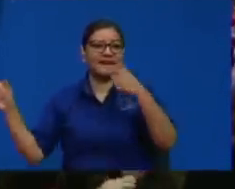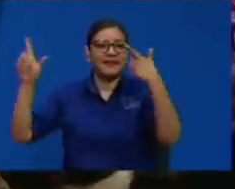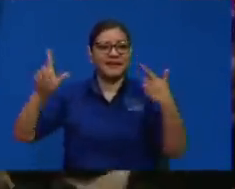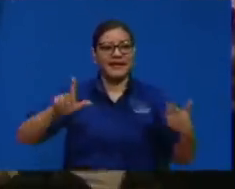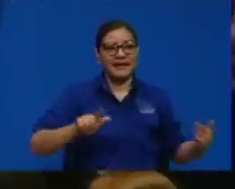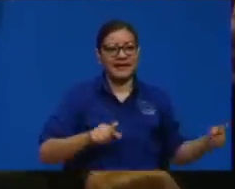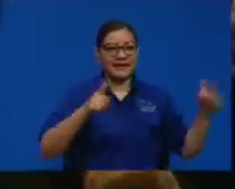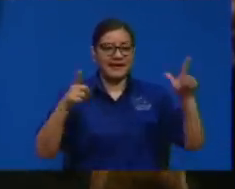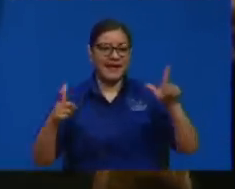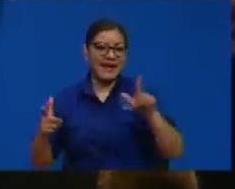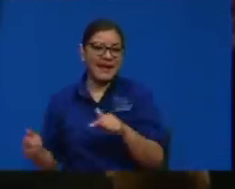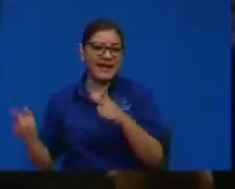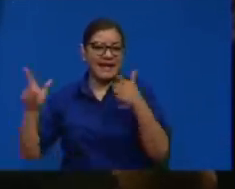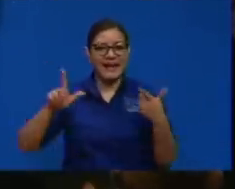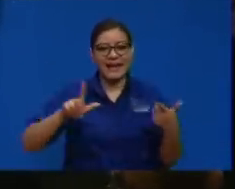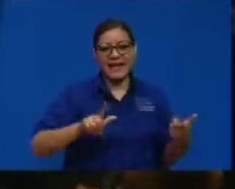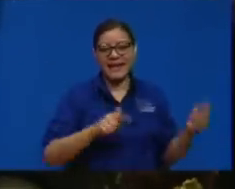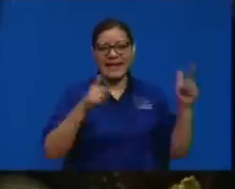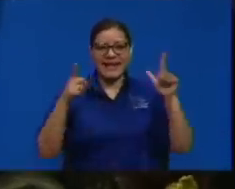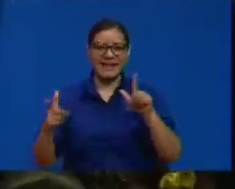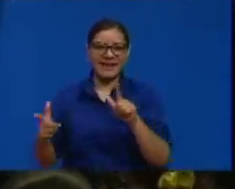redención.